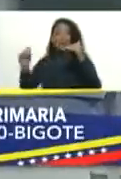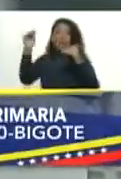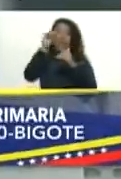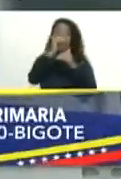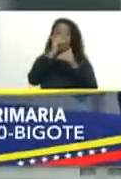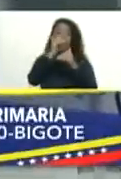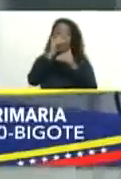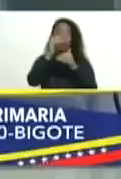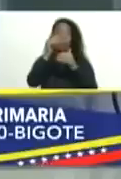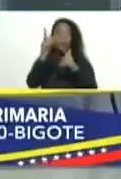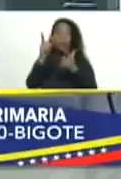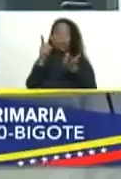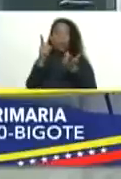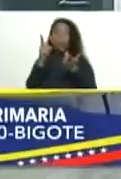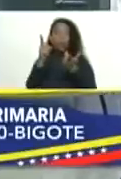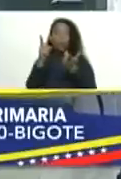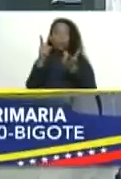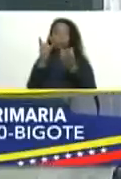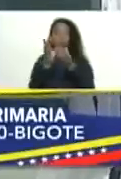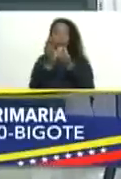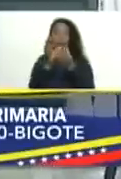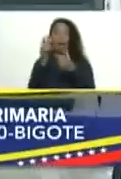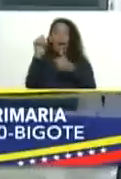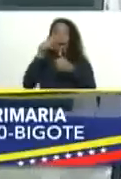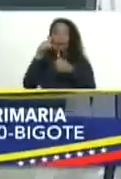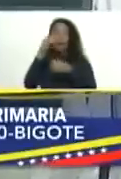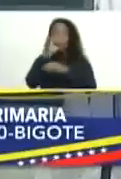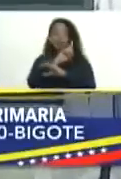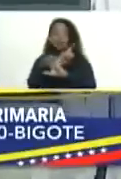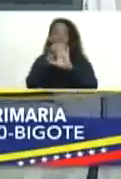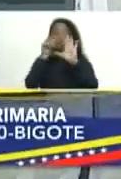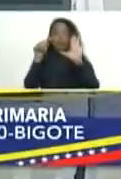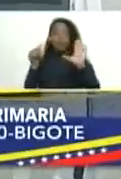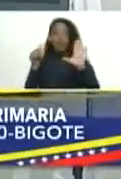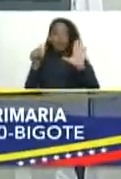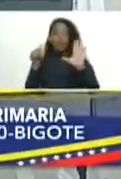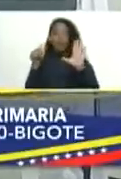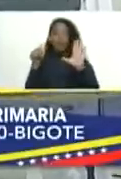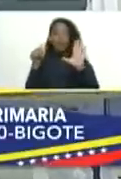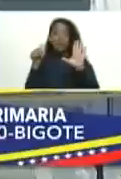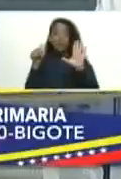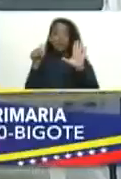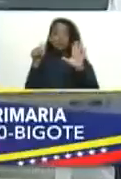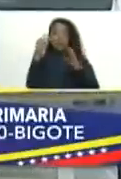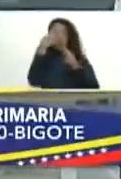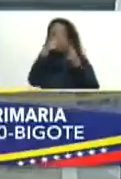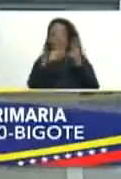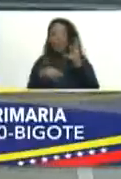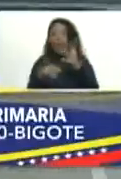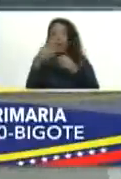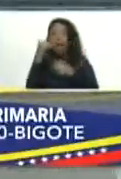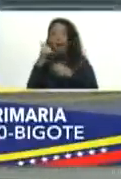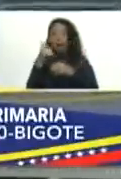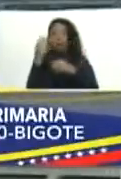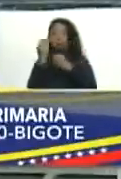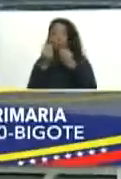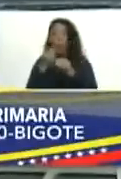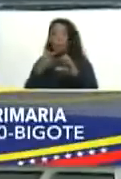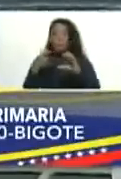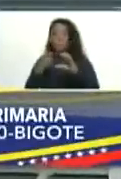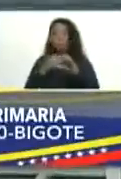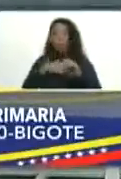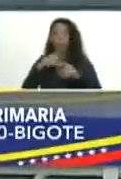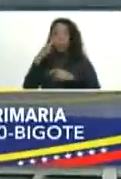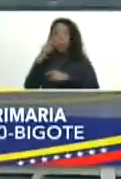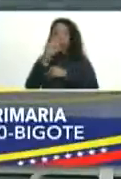tráiler. Este tomógrafo es un tomógrafo de 16 cortes, tiene inclusive los inyectores para poder hacer tomografías